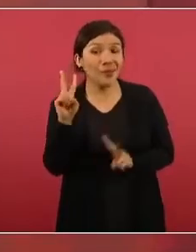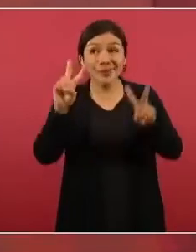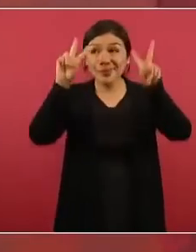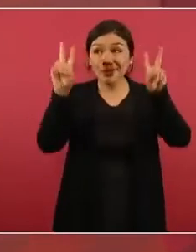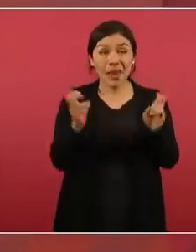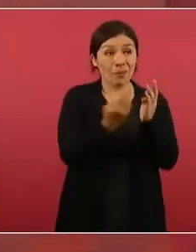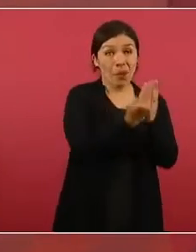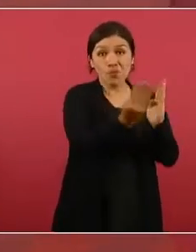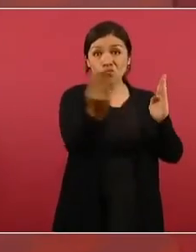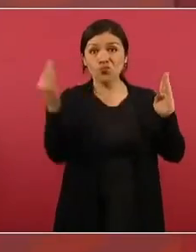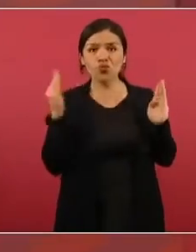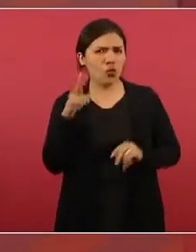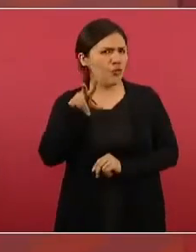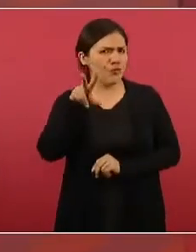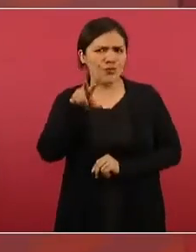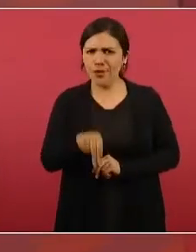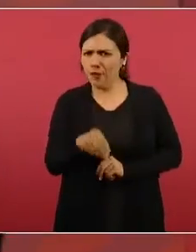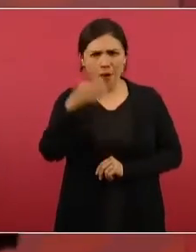del muro,